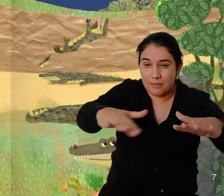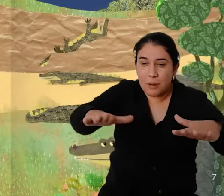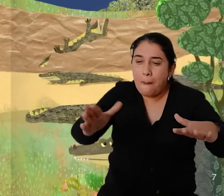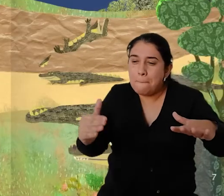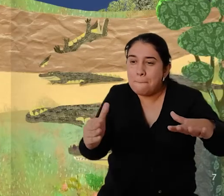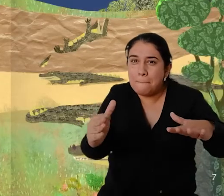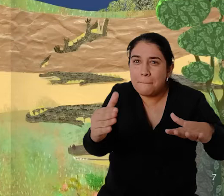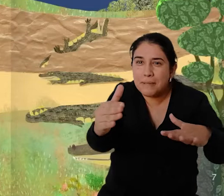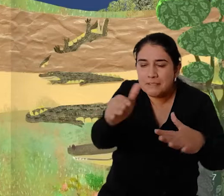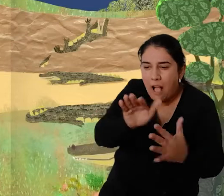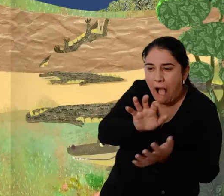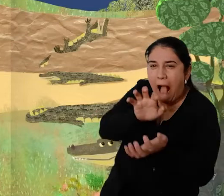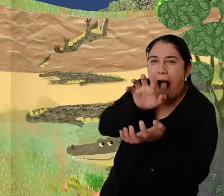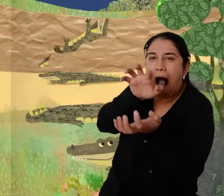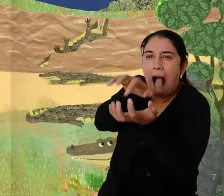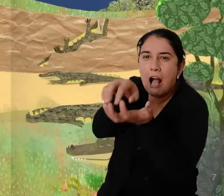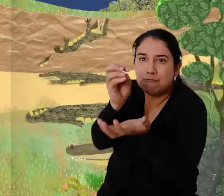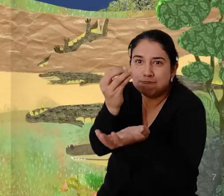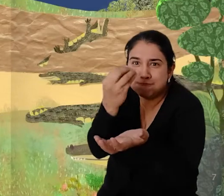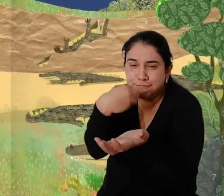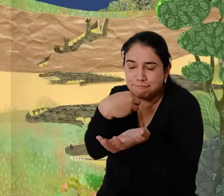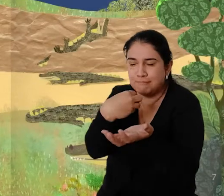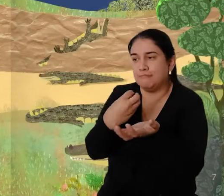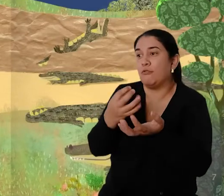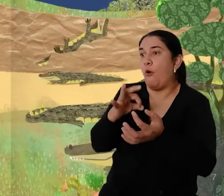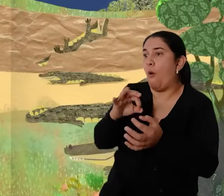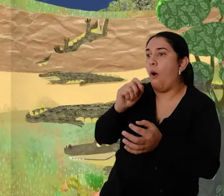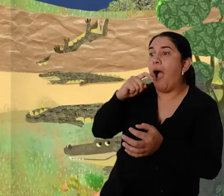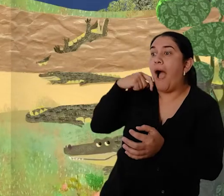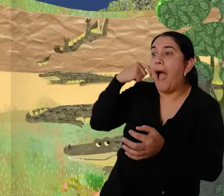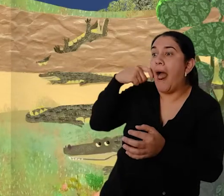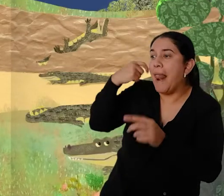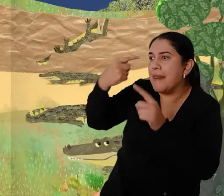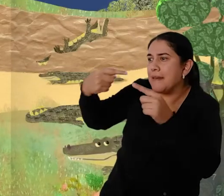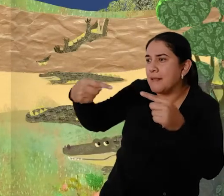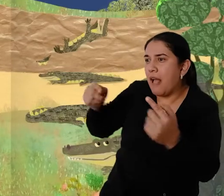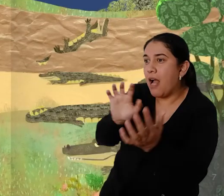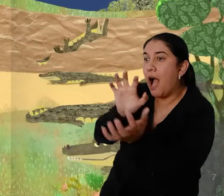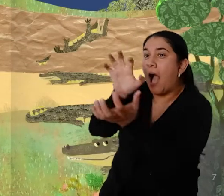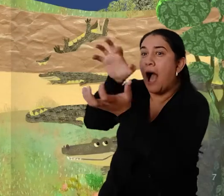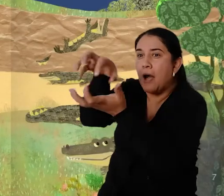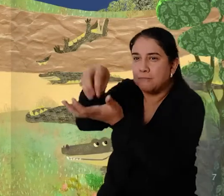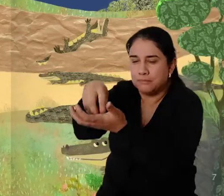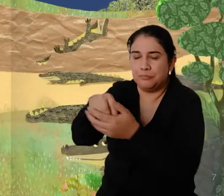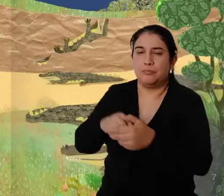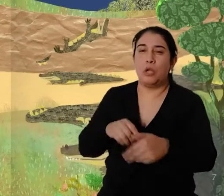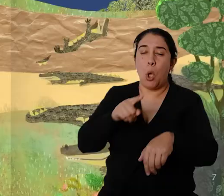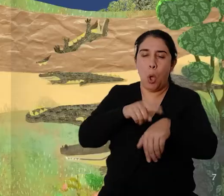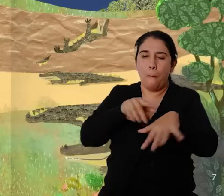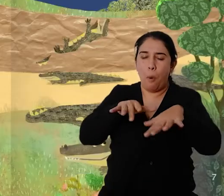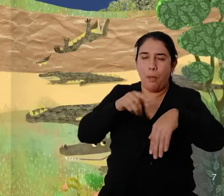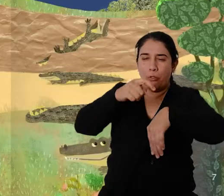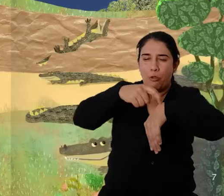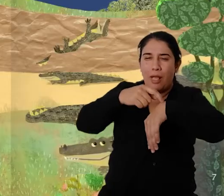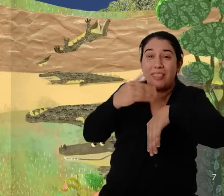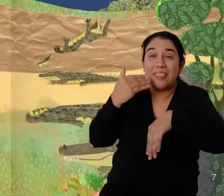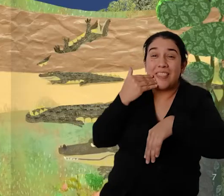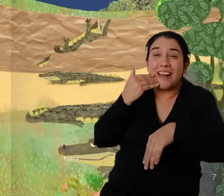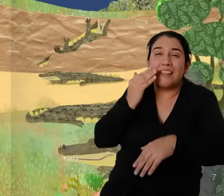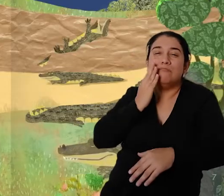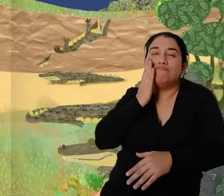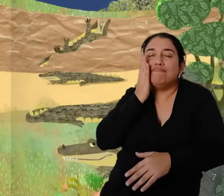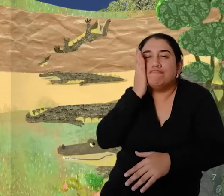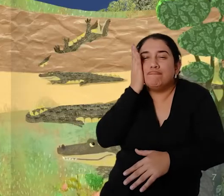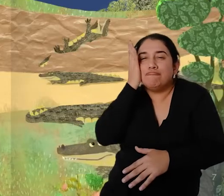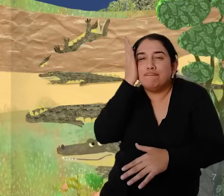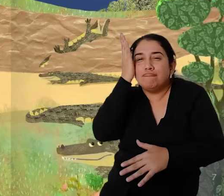río, pero sobre todo peces. Dormían la siesta en la arena de la orilla y a veces jugaban sobre el